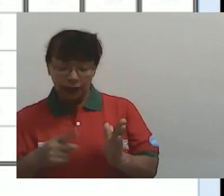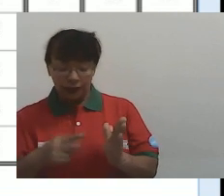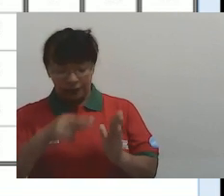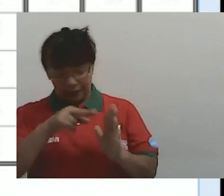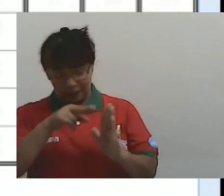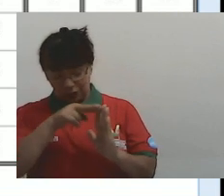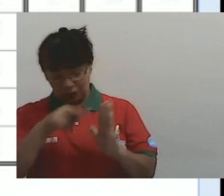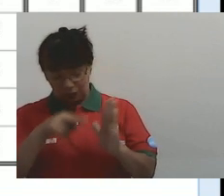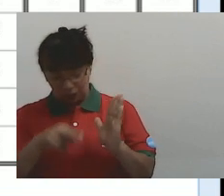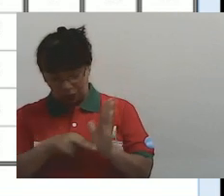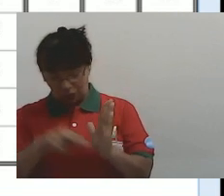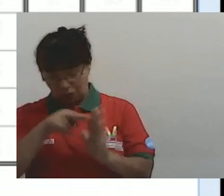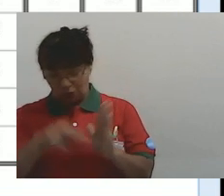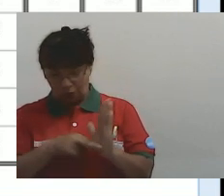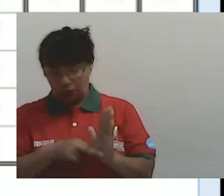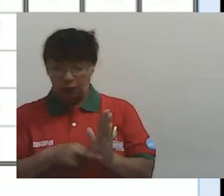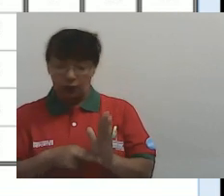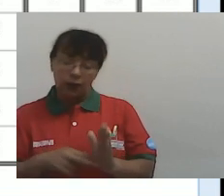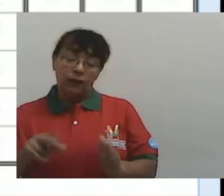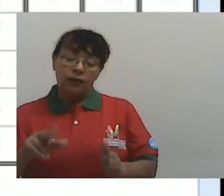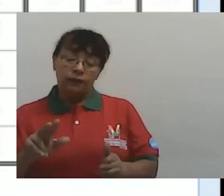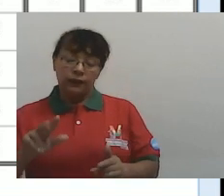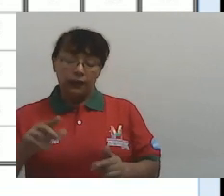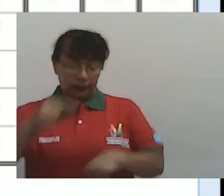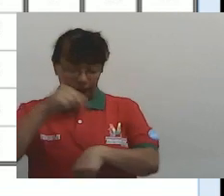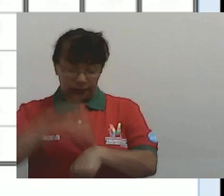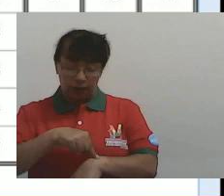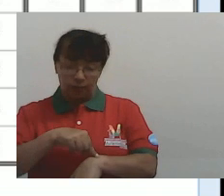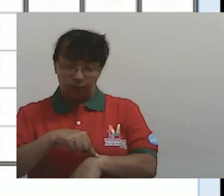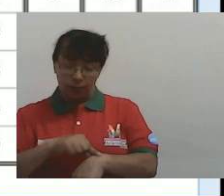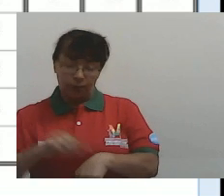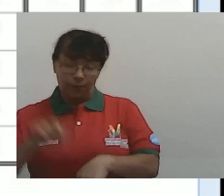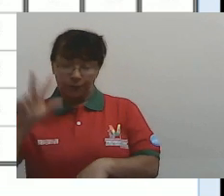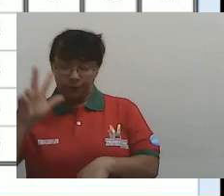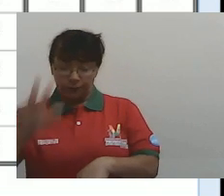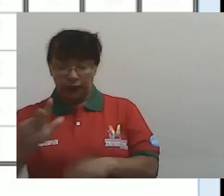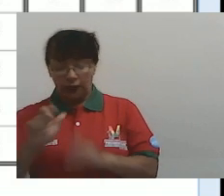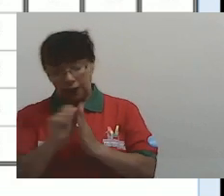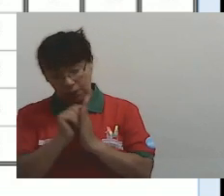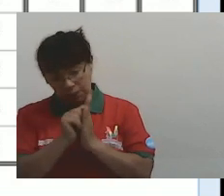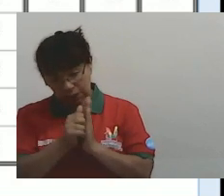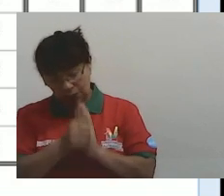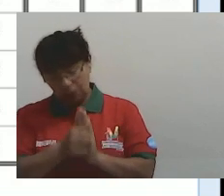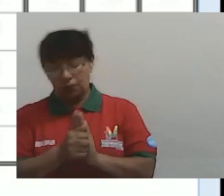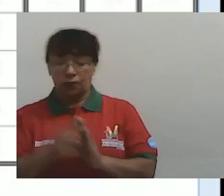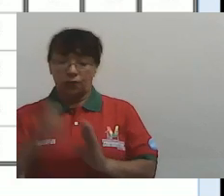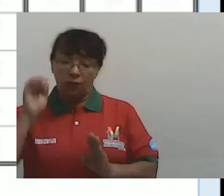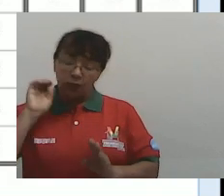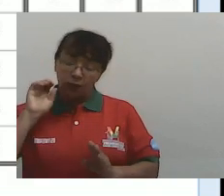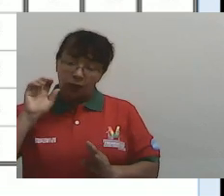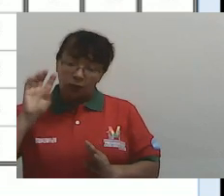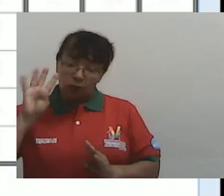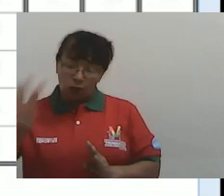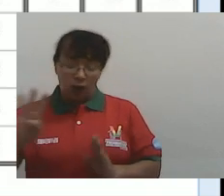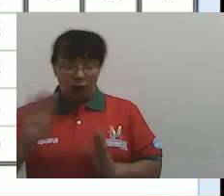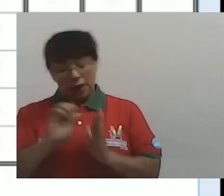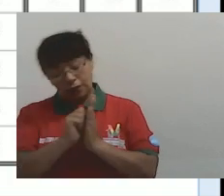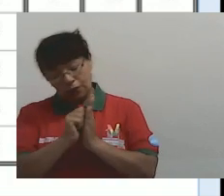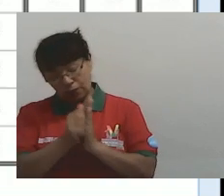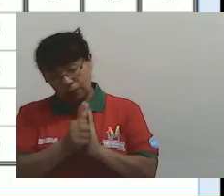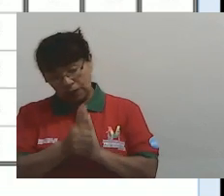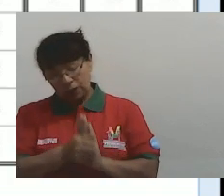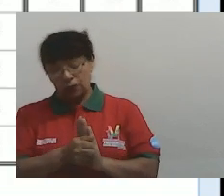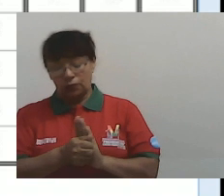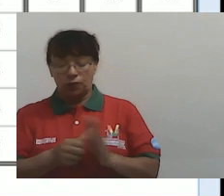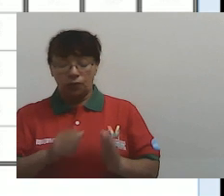cada equipo. 3 minutos, el primero 0,4 segundos, 3 décimas. El segundo está